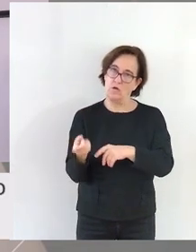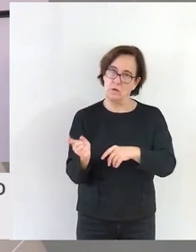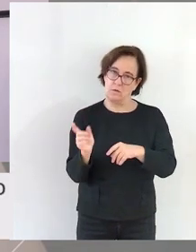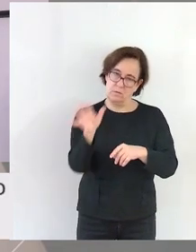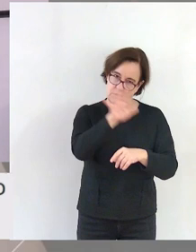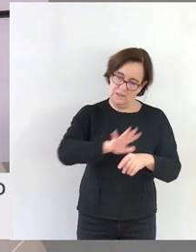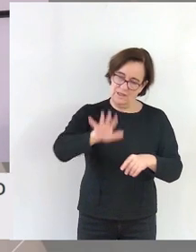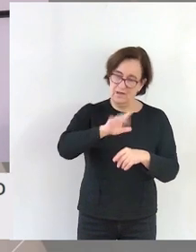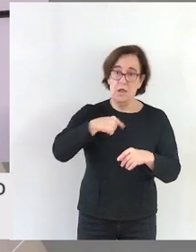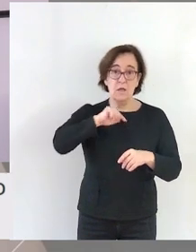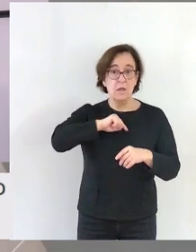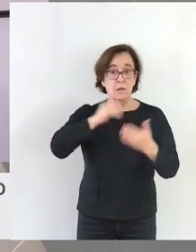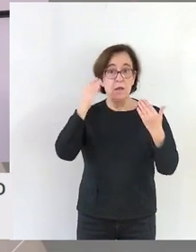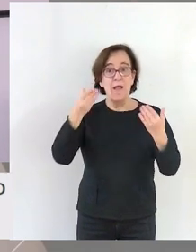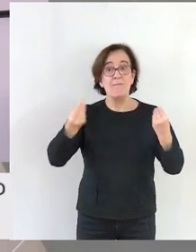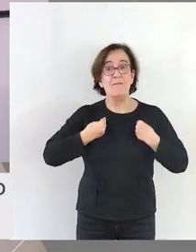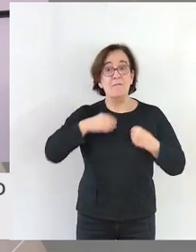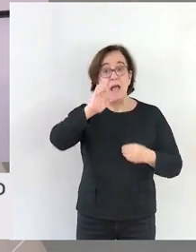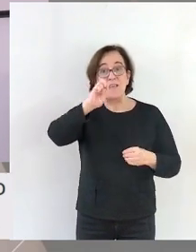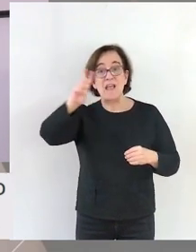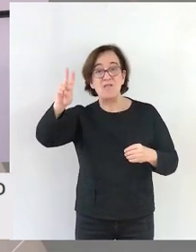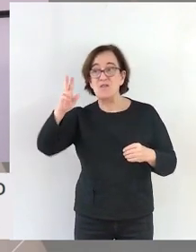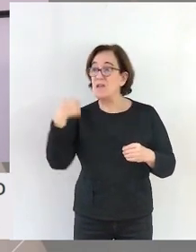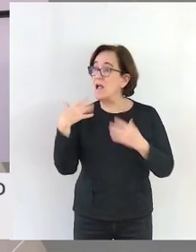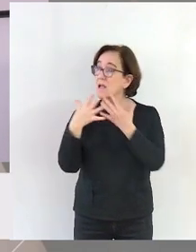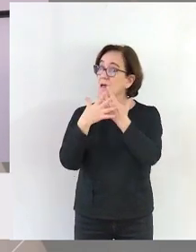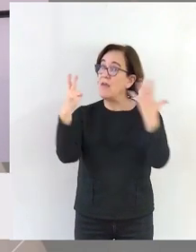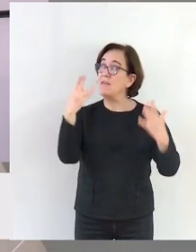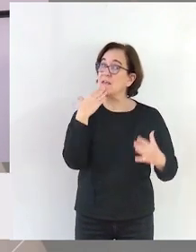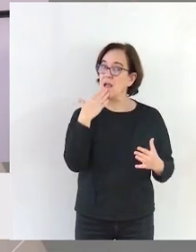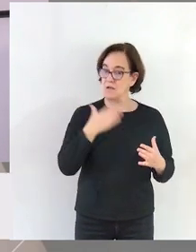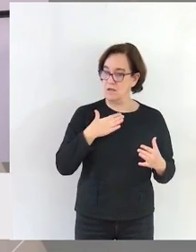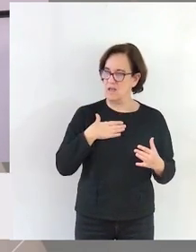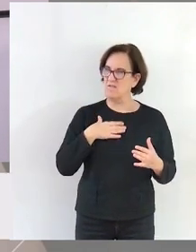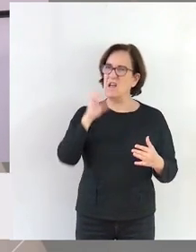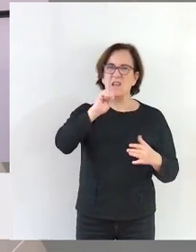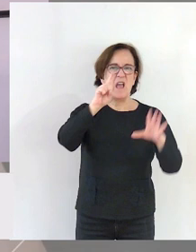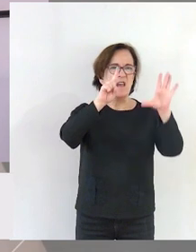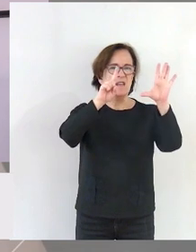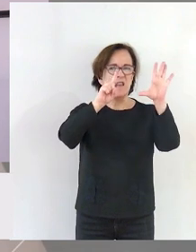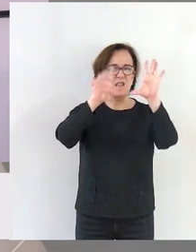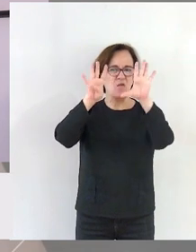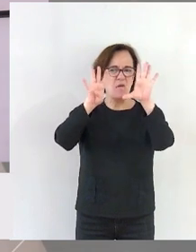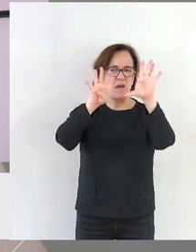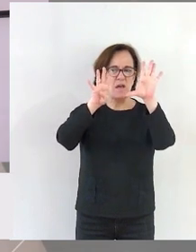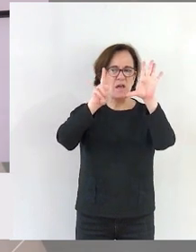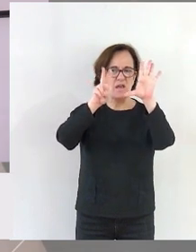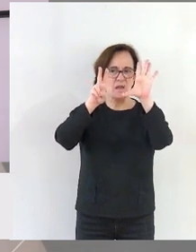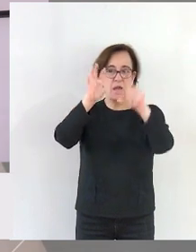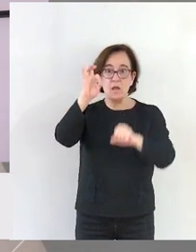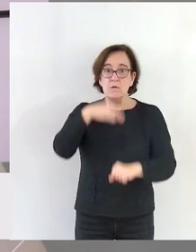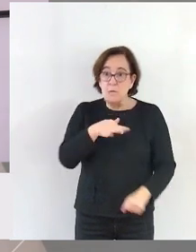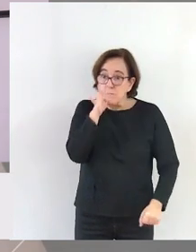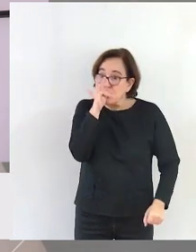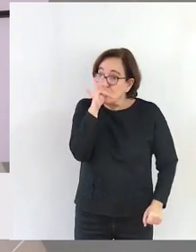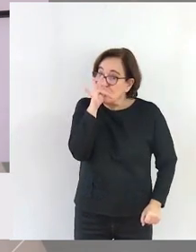Yo tuve la fortuna de vivir en Estados Unidos cuando tenía 17 años en el año 69 70 juro